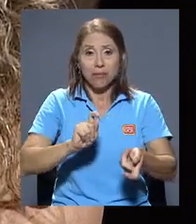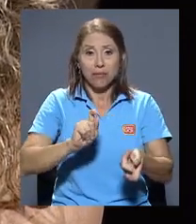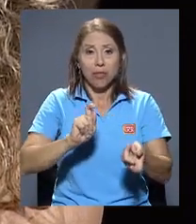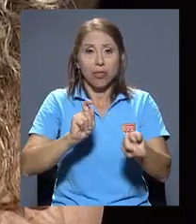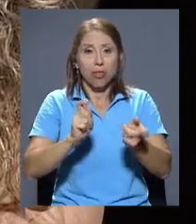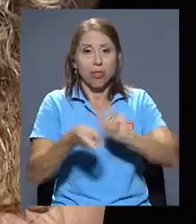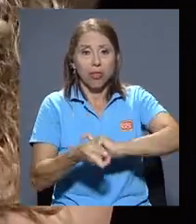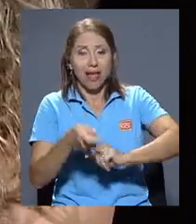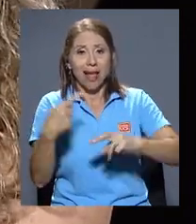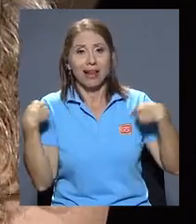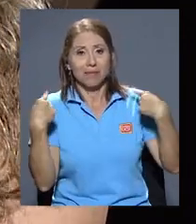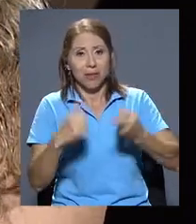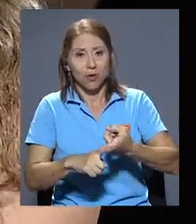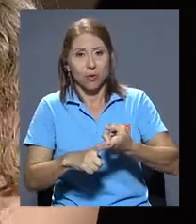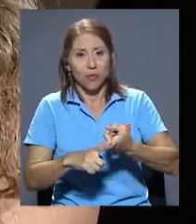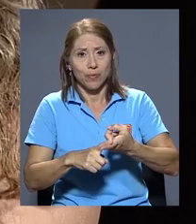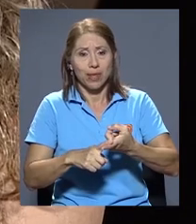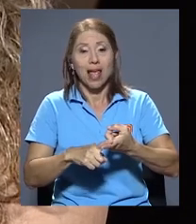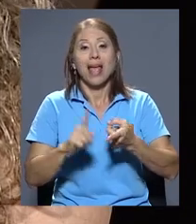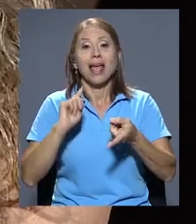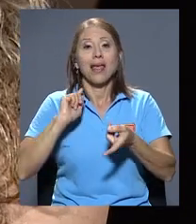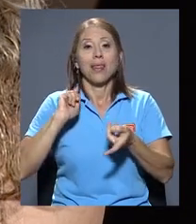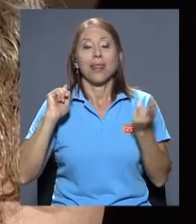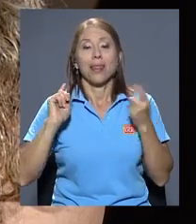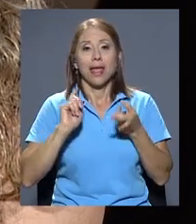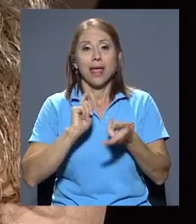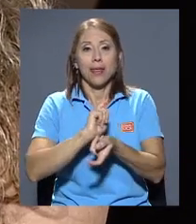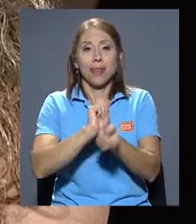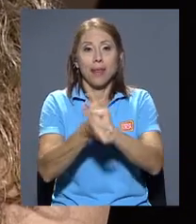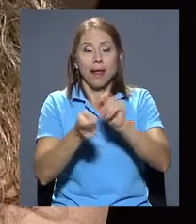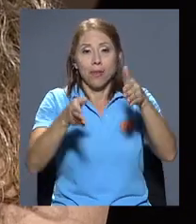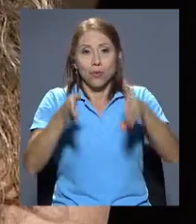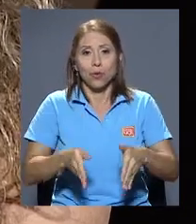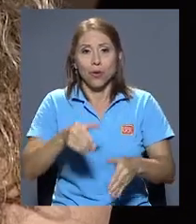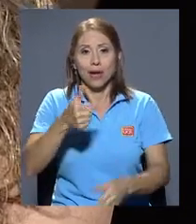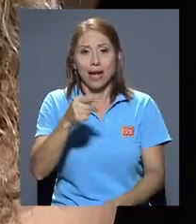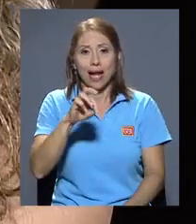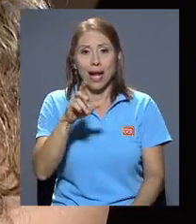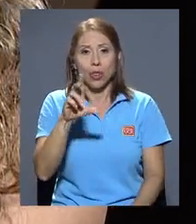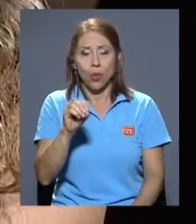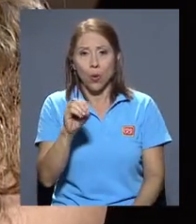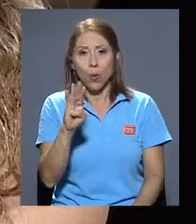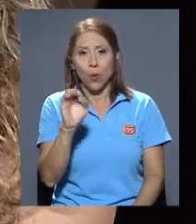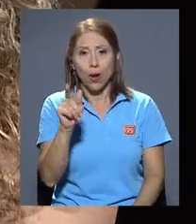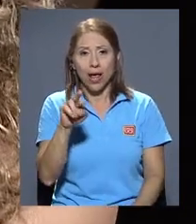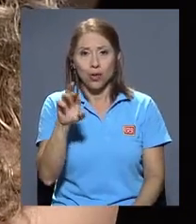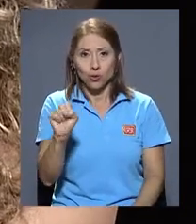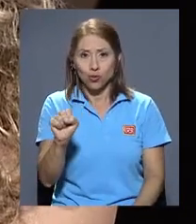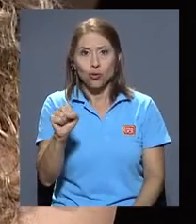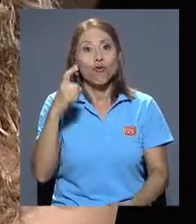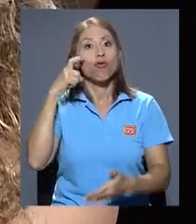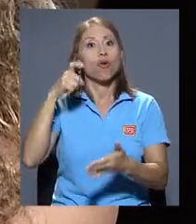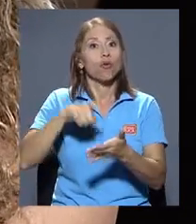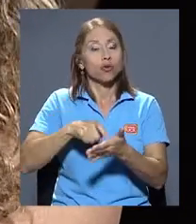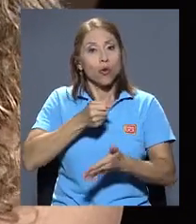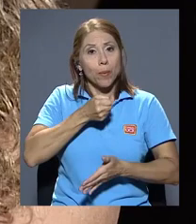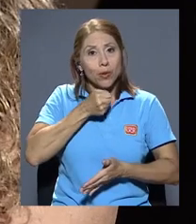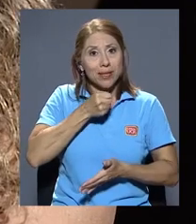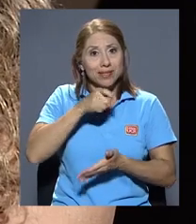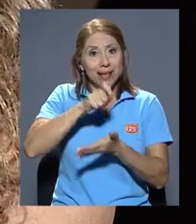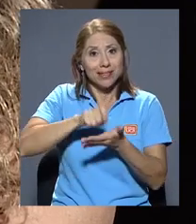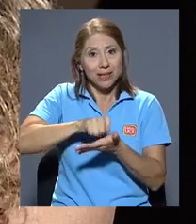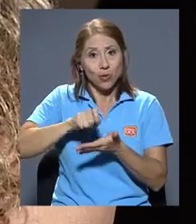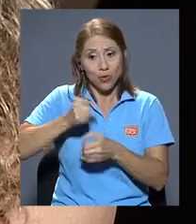tradujo Gerardo Bolaños, que es un reconocido periodista, escritor, que trabaja con nosotros en Expresivo, que siempre se encarga de